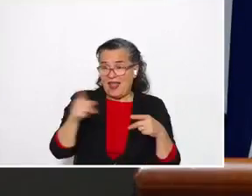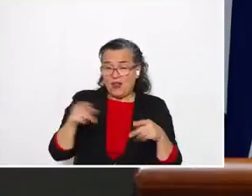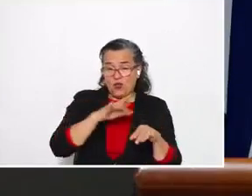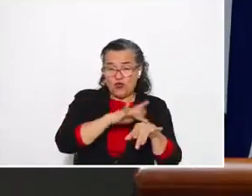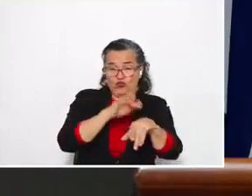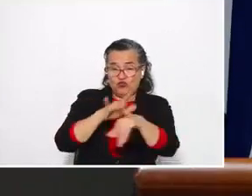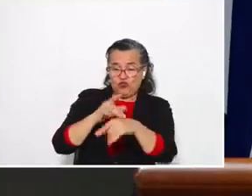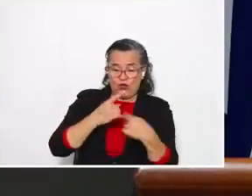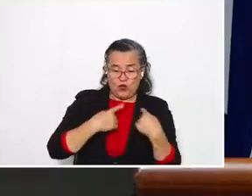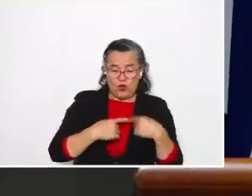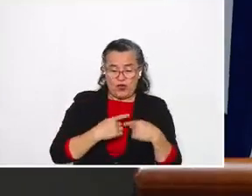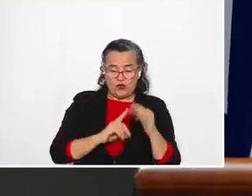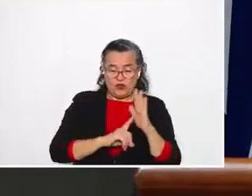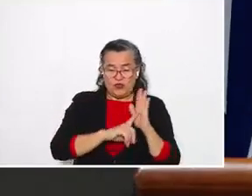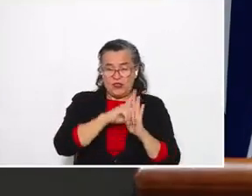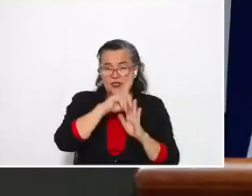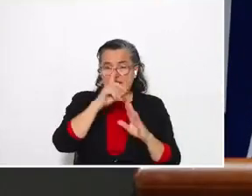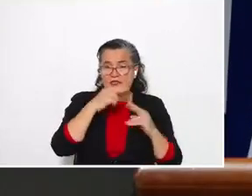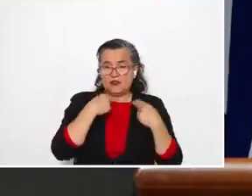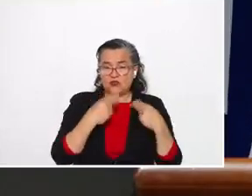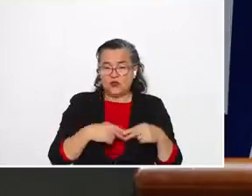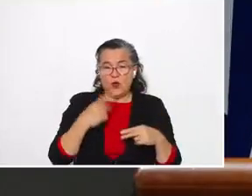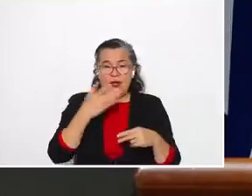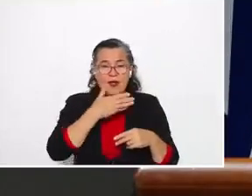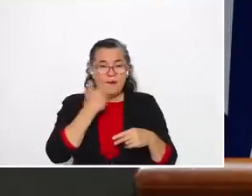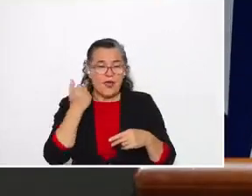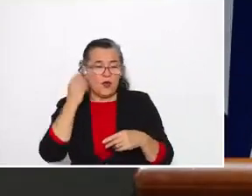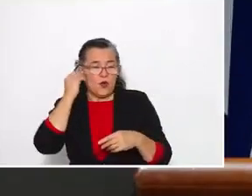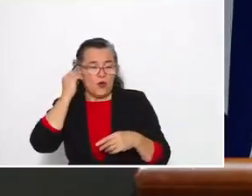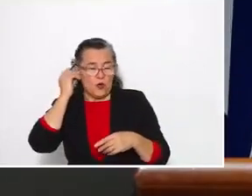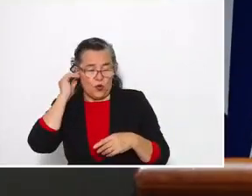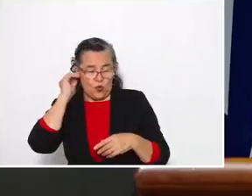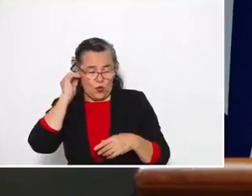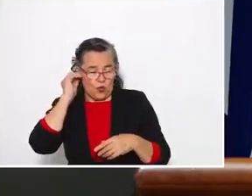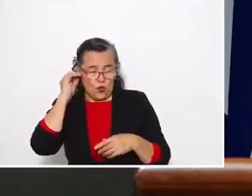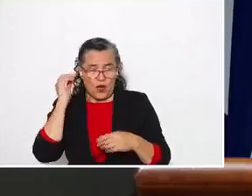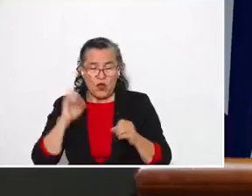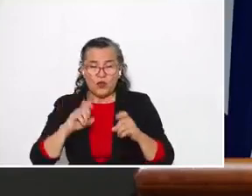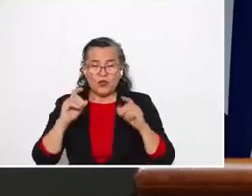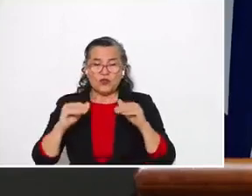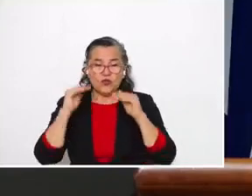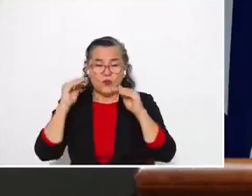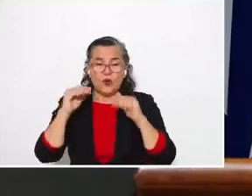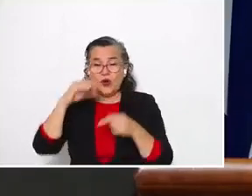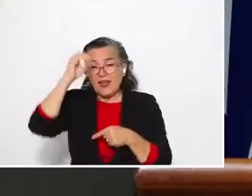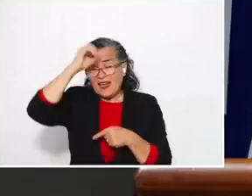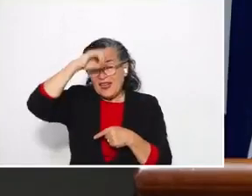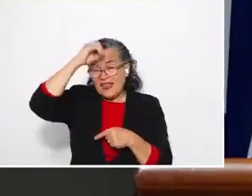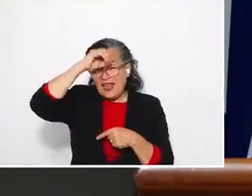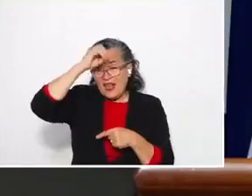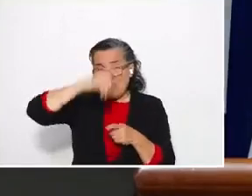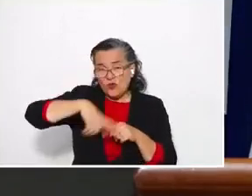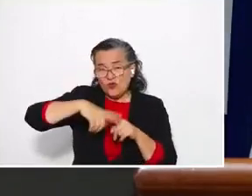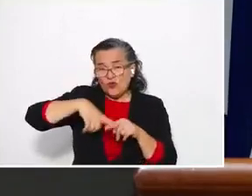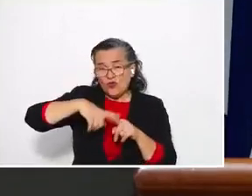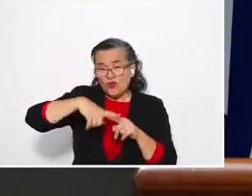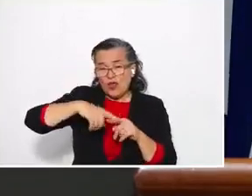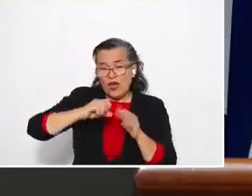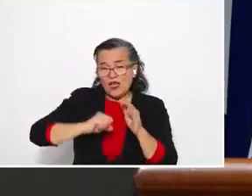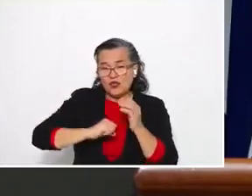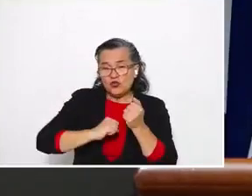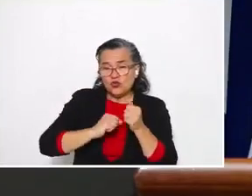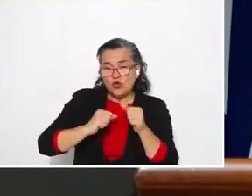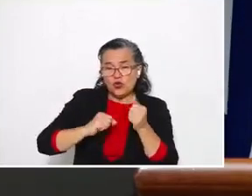el corazón del desarrollo humano mediante el mejoramiento de la educación superior, los criterios correspondientes a la